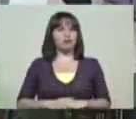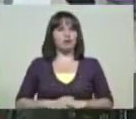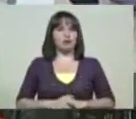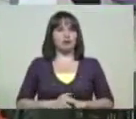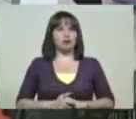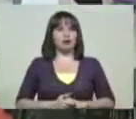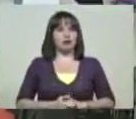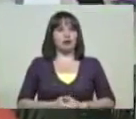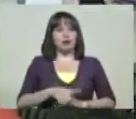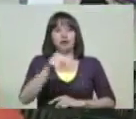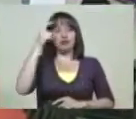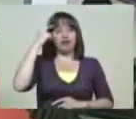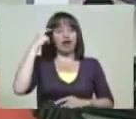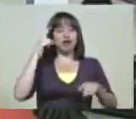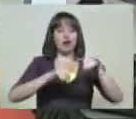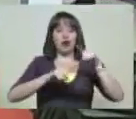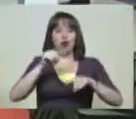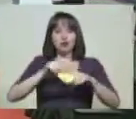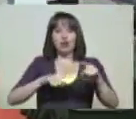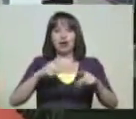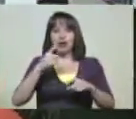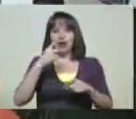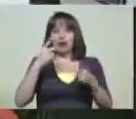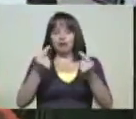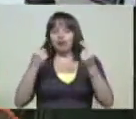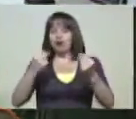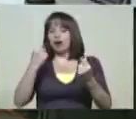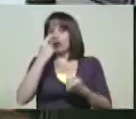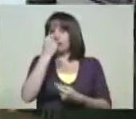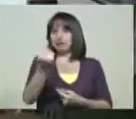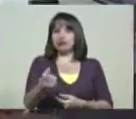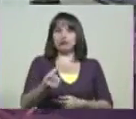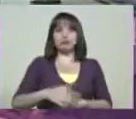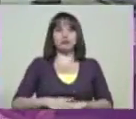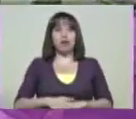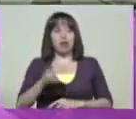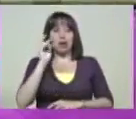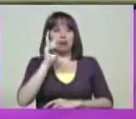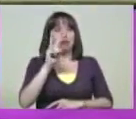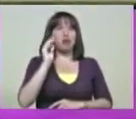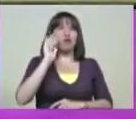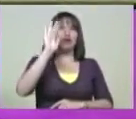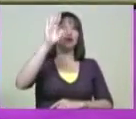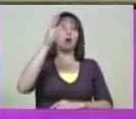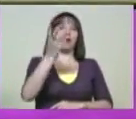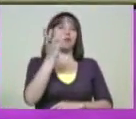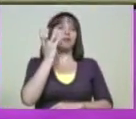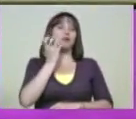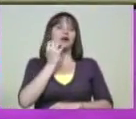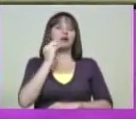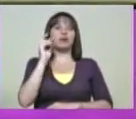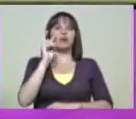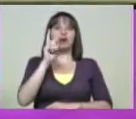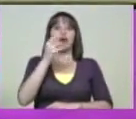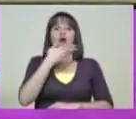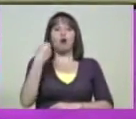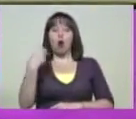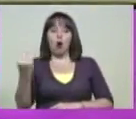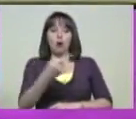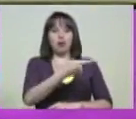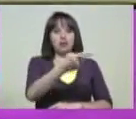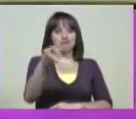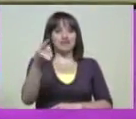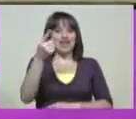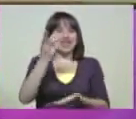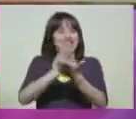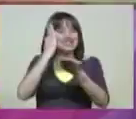si saben su cosa fernando como viendo el futuro nos dijo muchachos siempre sean